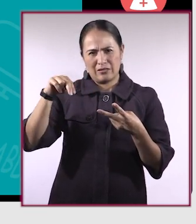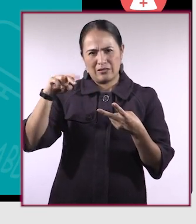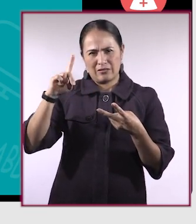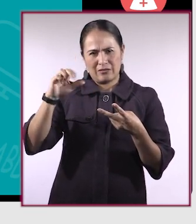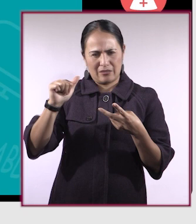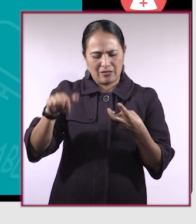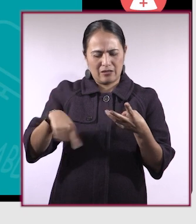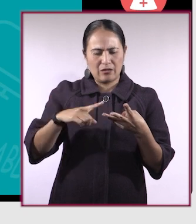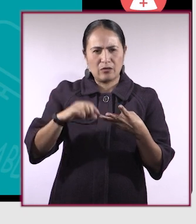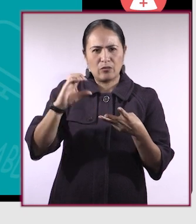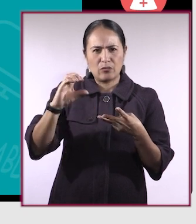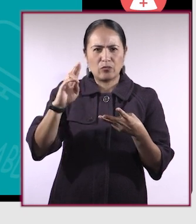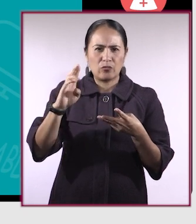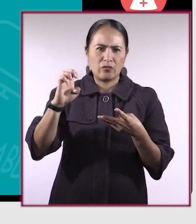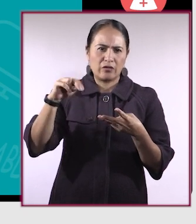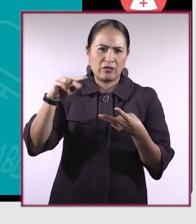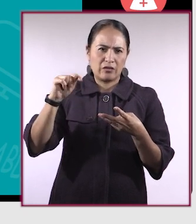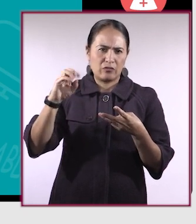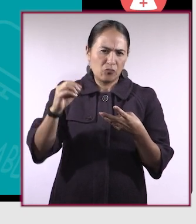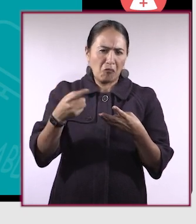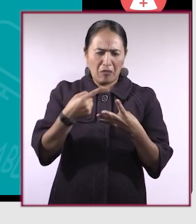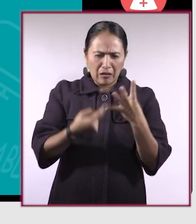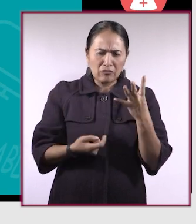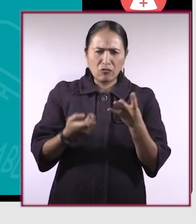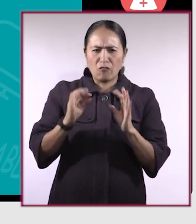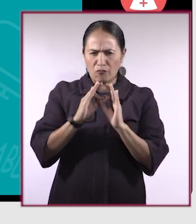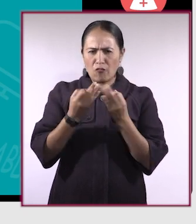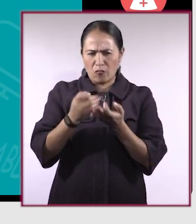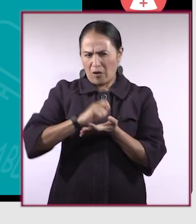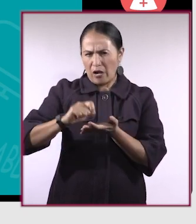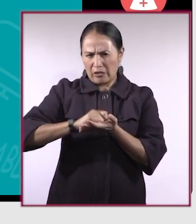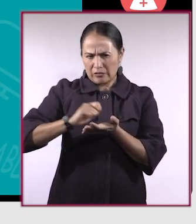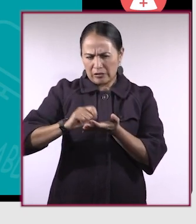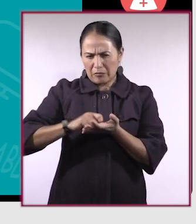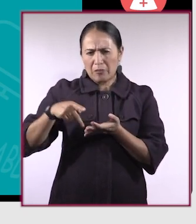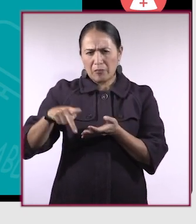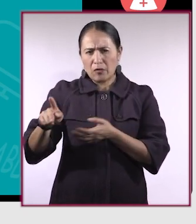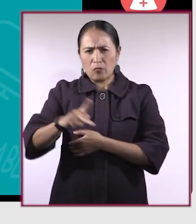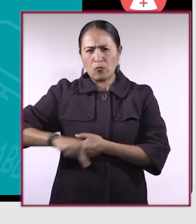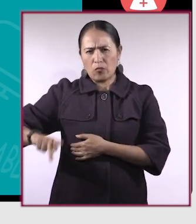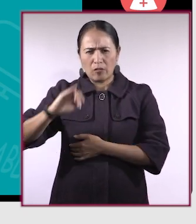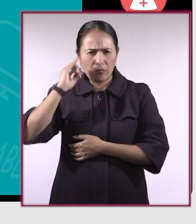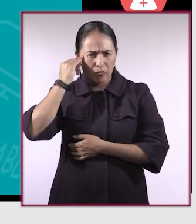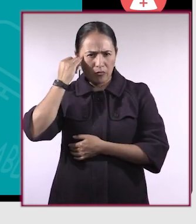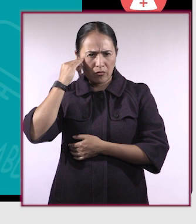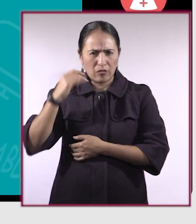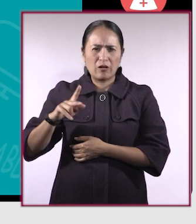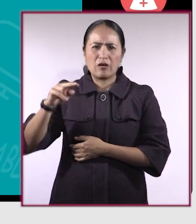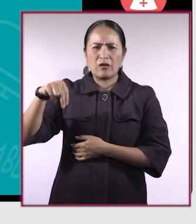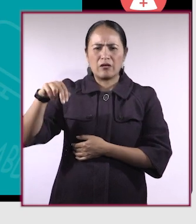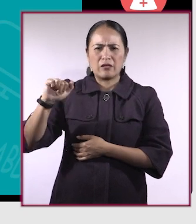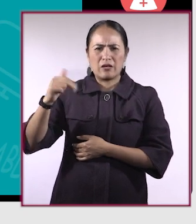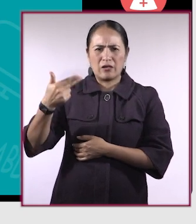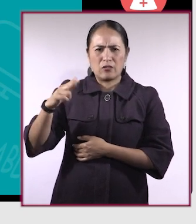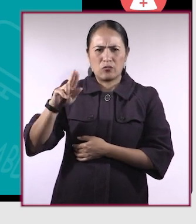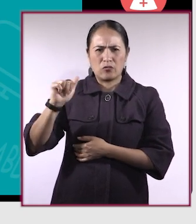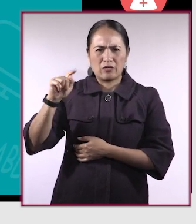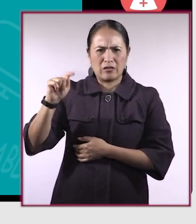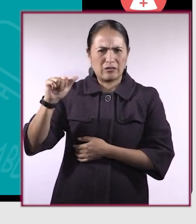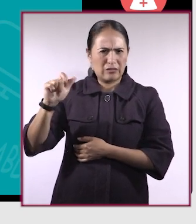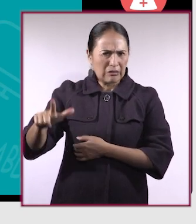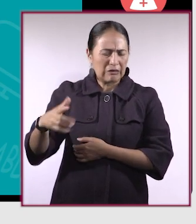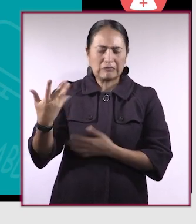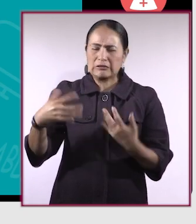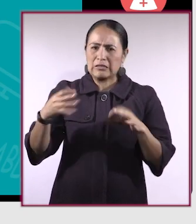embargo, para las culturas indígenas, en este caso la náhuatl, pues es